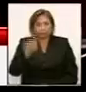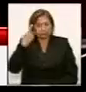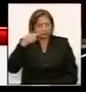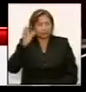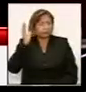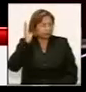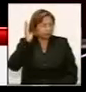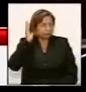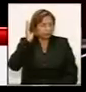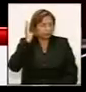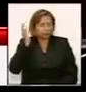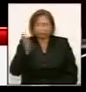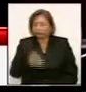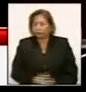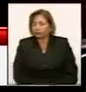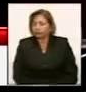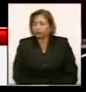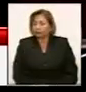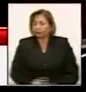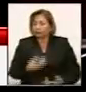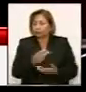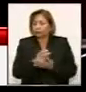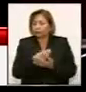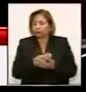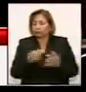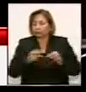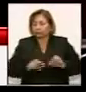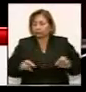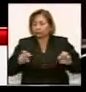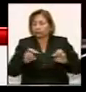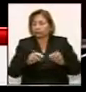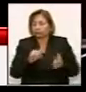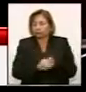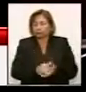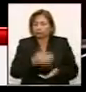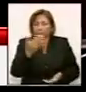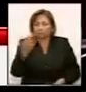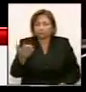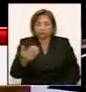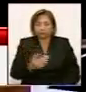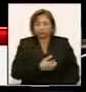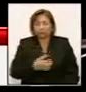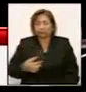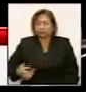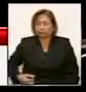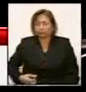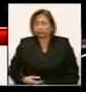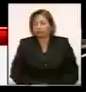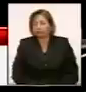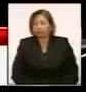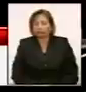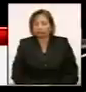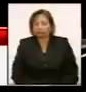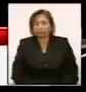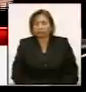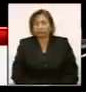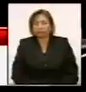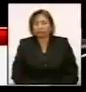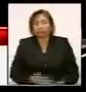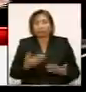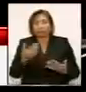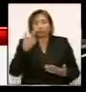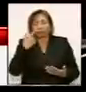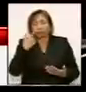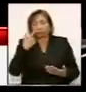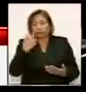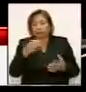escuchar las inquietudes que tenemos los parlamentarios, porque usted, presidente, ministro, a través suyo, el señor,